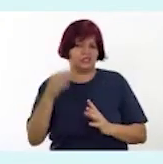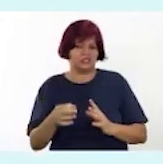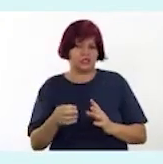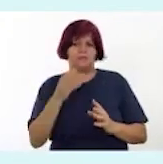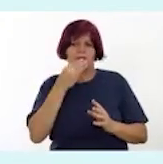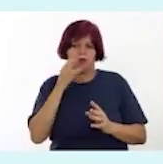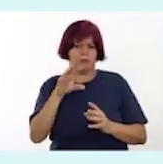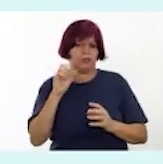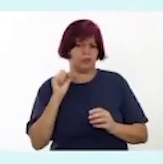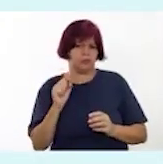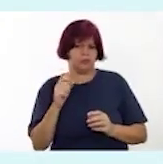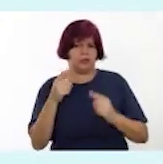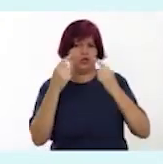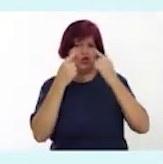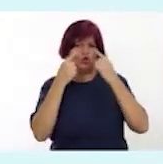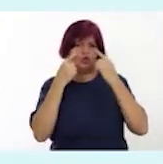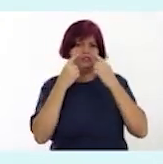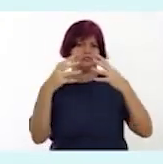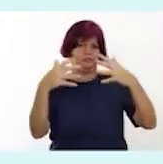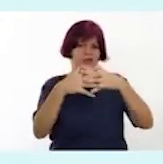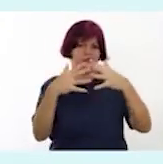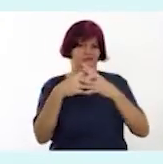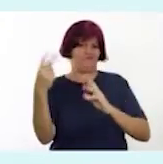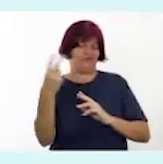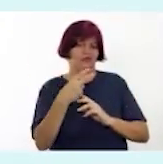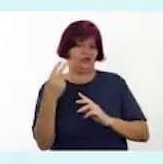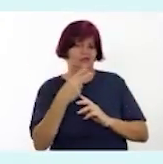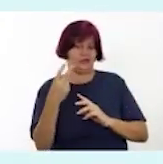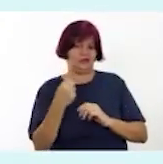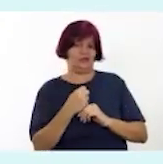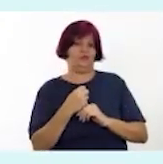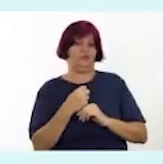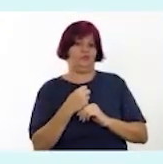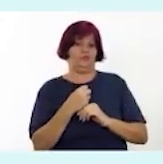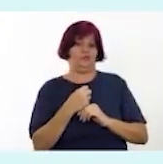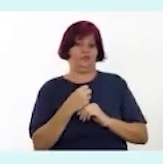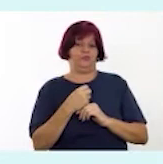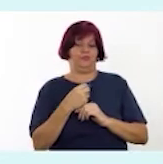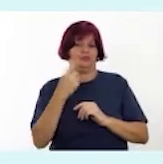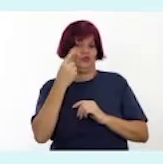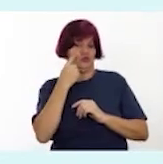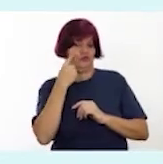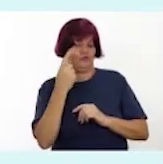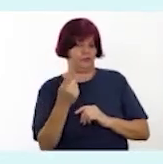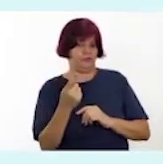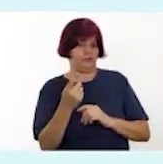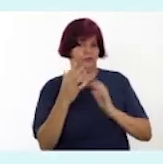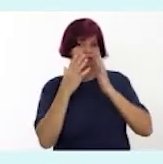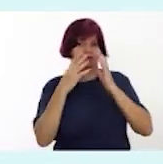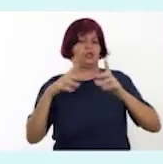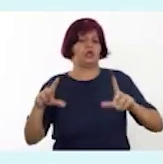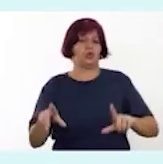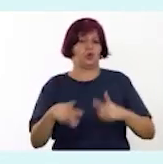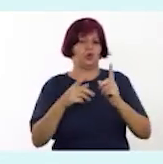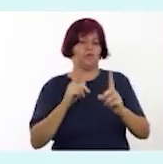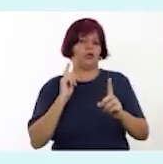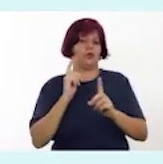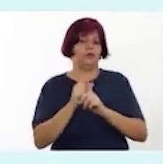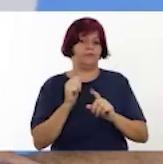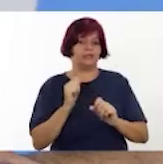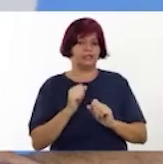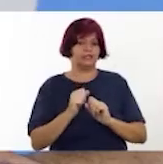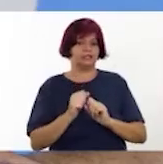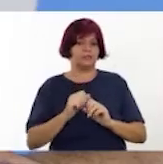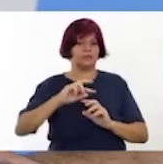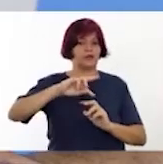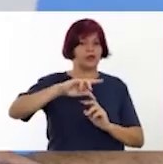cuando pueda tomarlo. Observen la relación que existe entre las dos, observen que evidentemente cumplen el principio